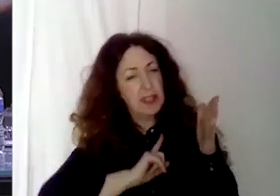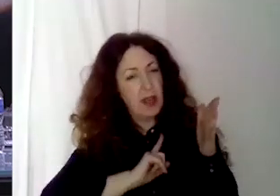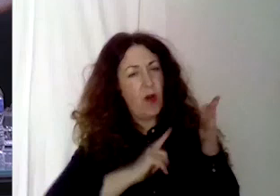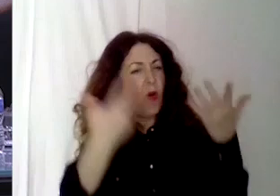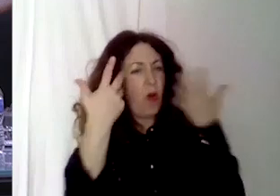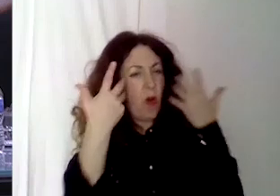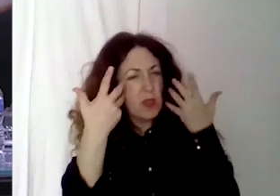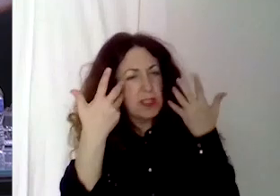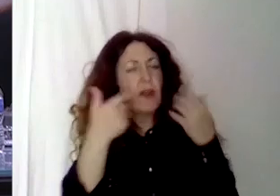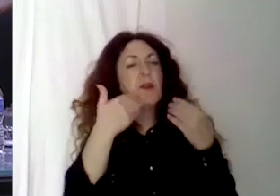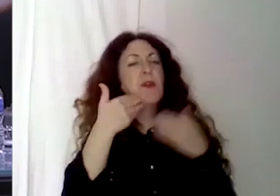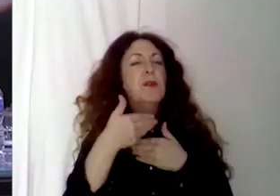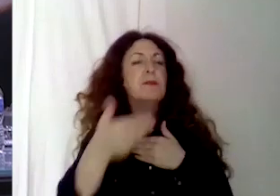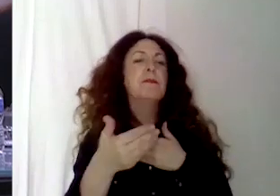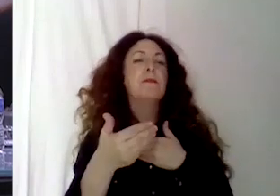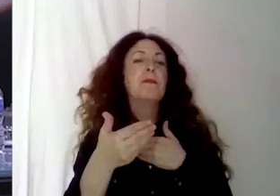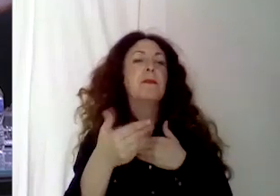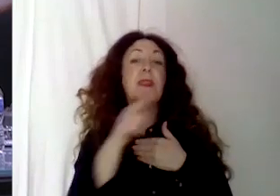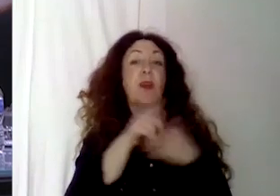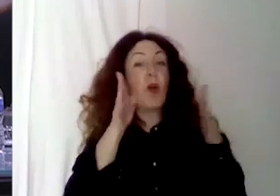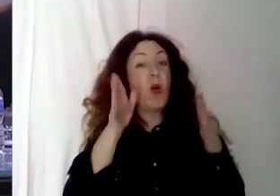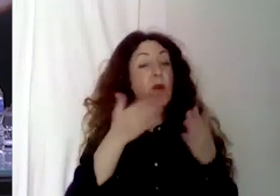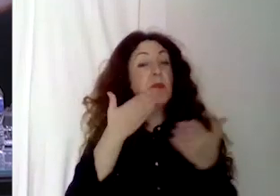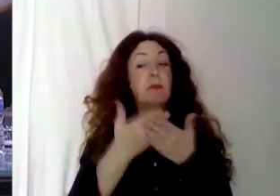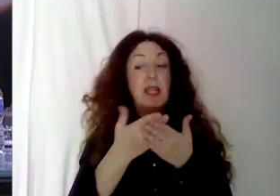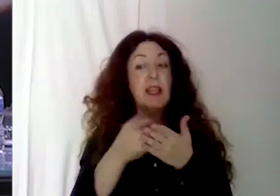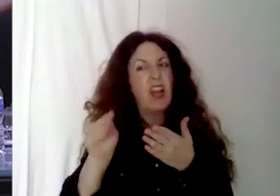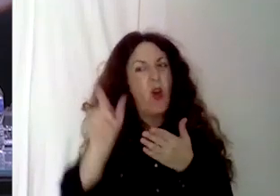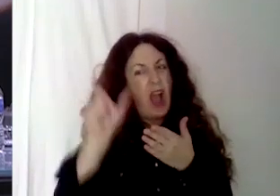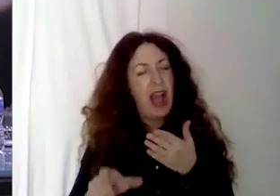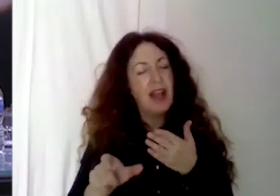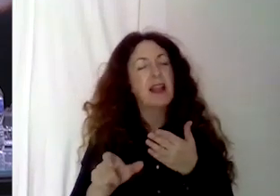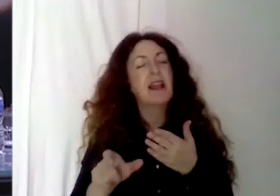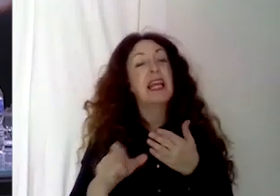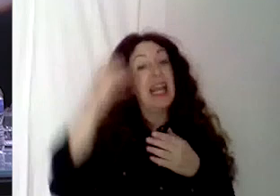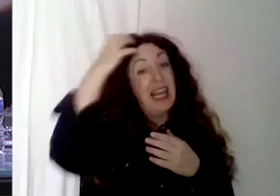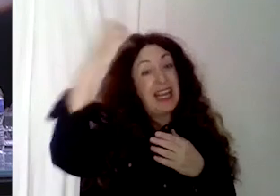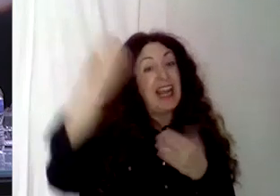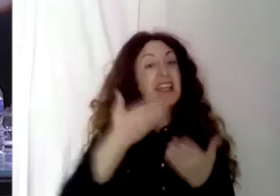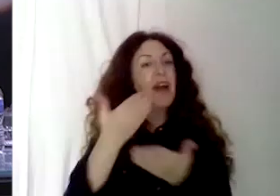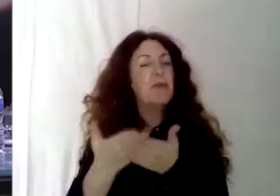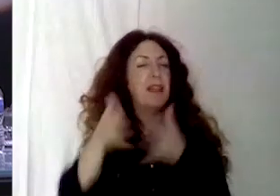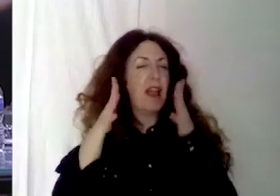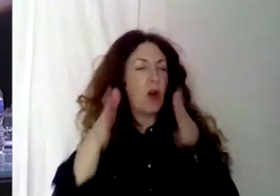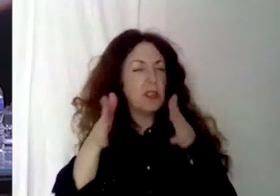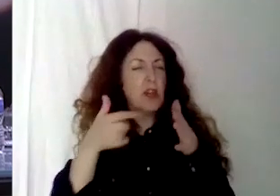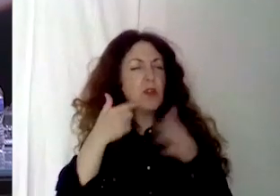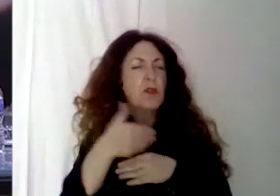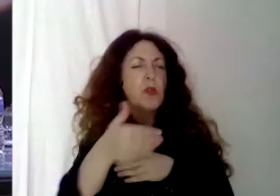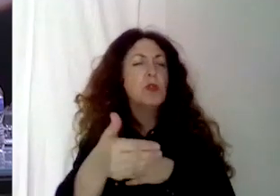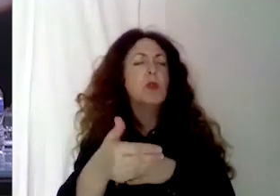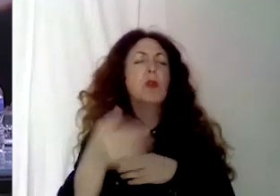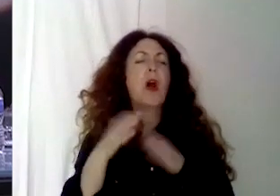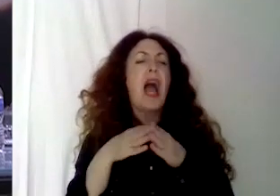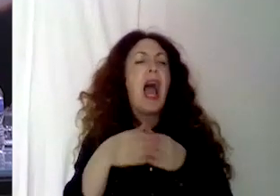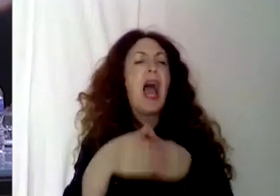tengo que coronar? ¿Qué día tengo que llevar la armada a vencer a los españoles? Y el otro hace cálculos astrológicos.